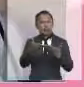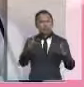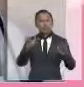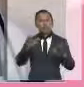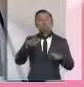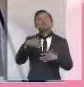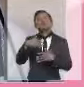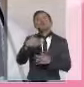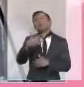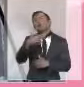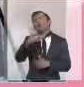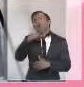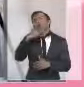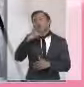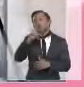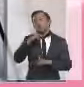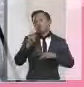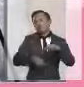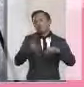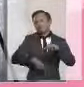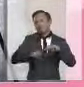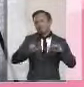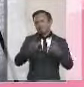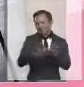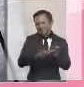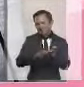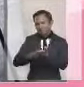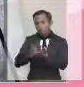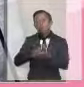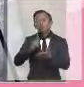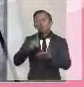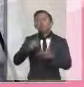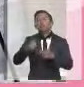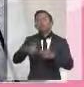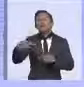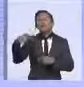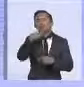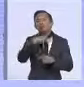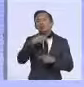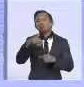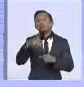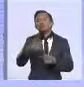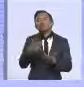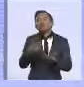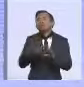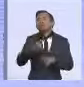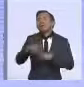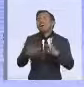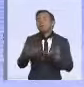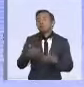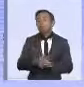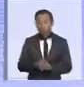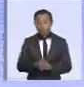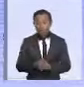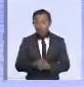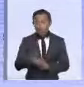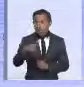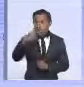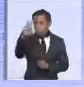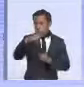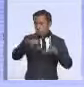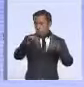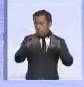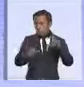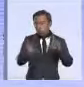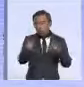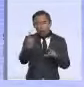un efecto en el corto plazo? La corrupción es el principal problema de México. Nada ha dañado